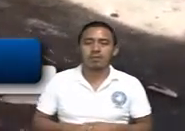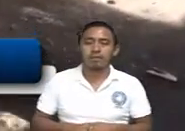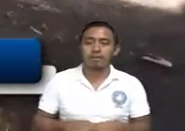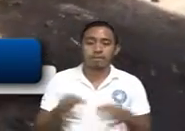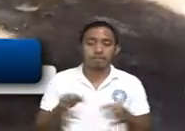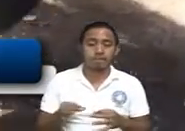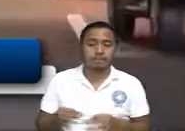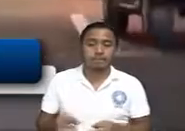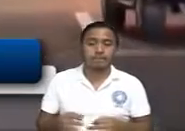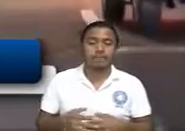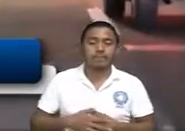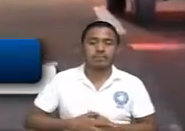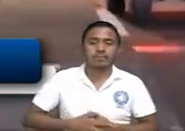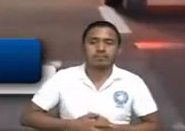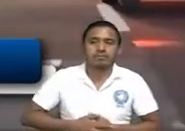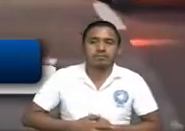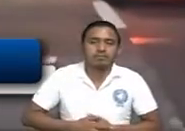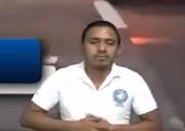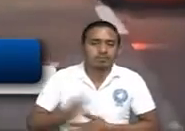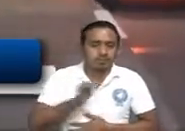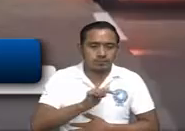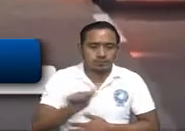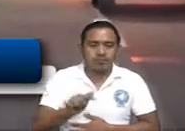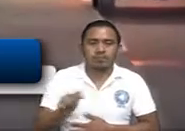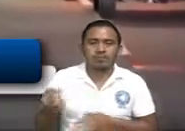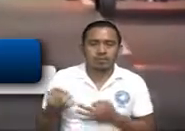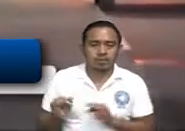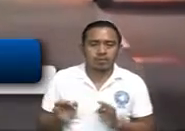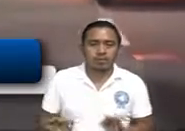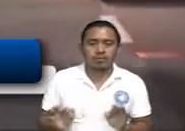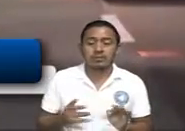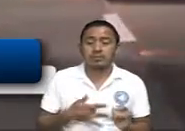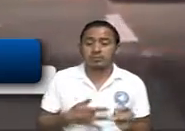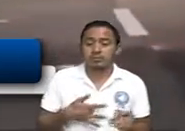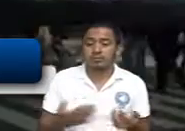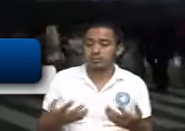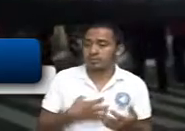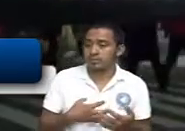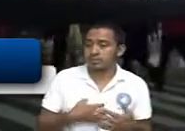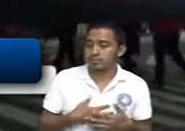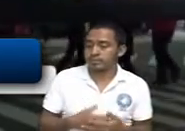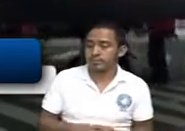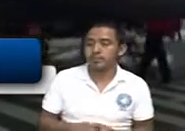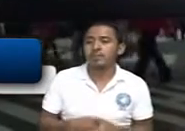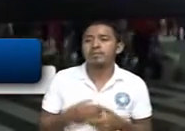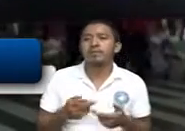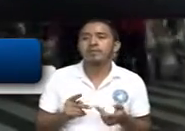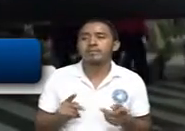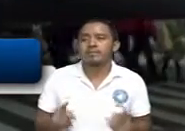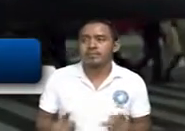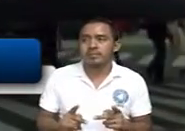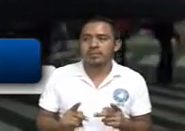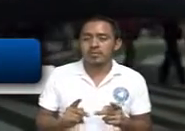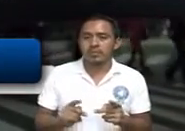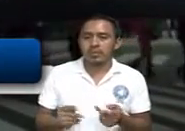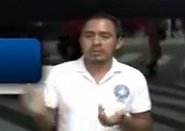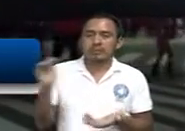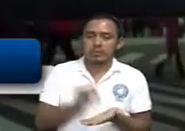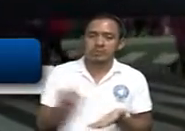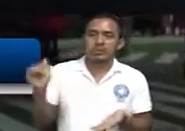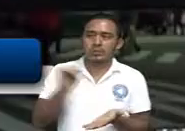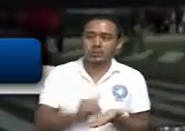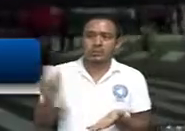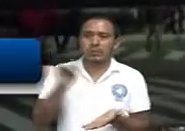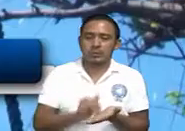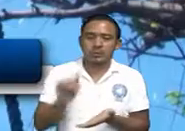propia intimidad, ¿verdad? Como seres humanos, en algún momento requerimos nuestro propio espacio, pero la rutina no es sana, o sea, requerimos esos